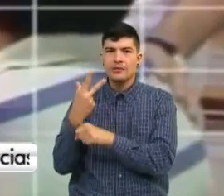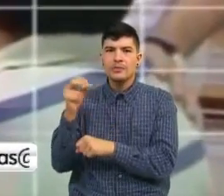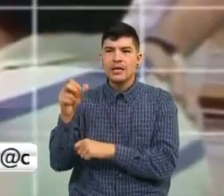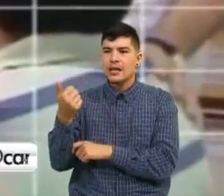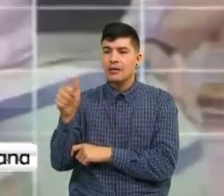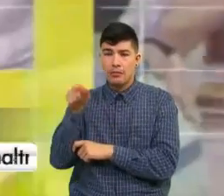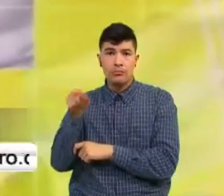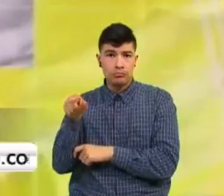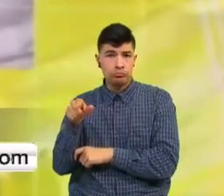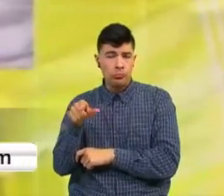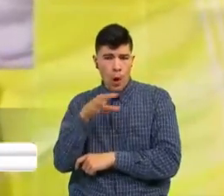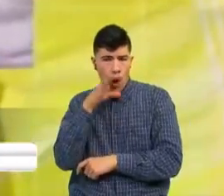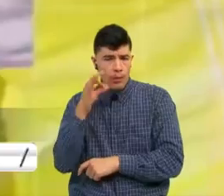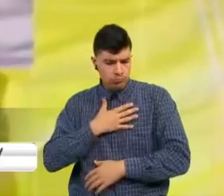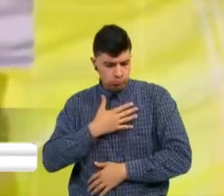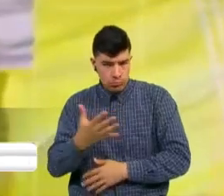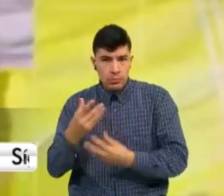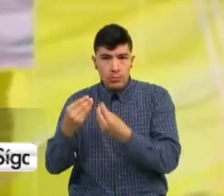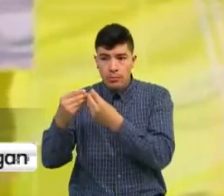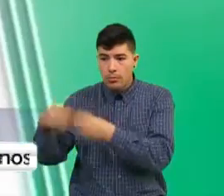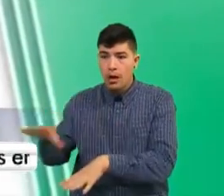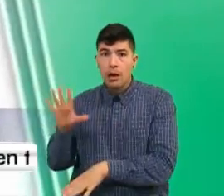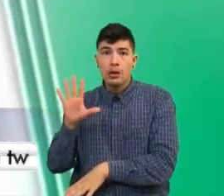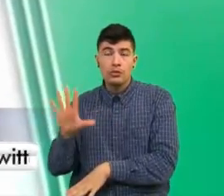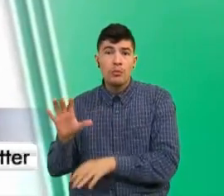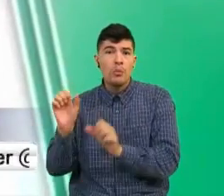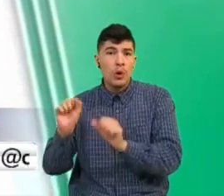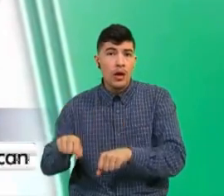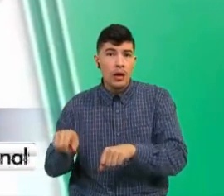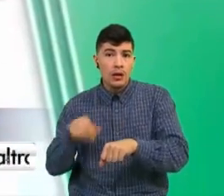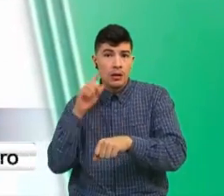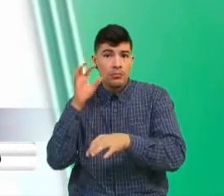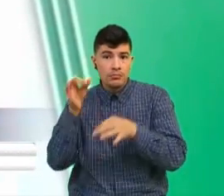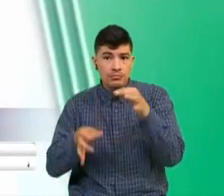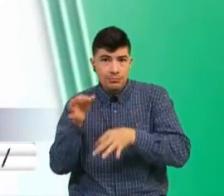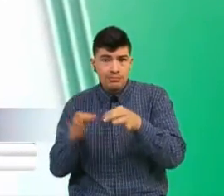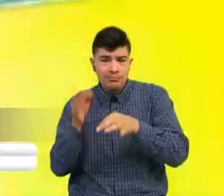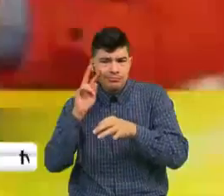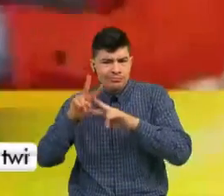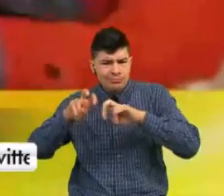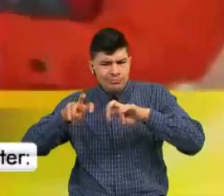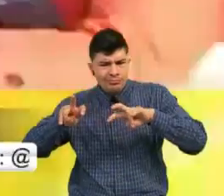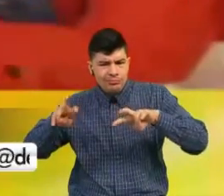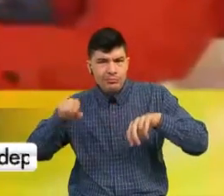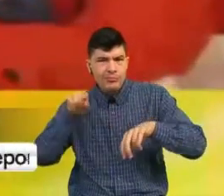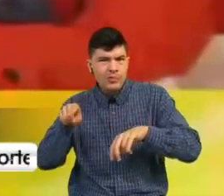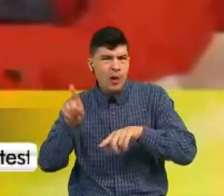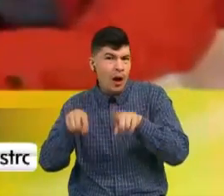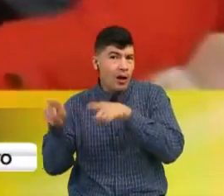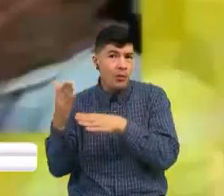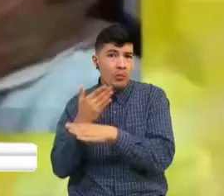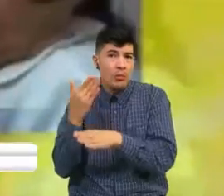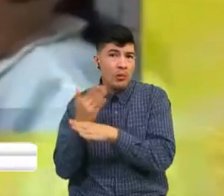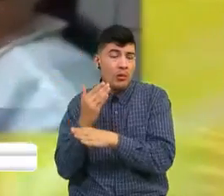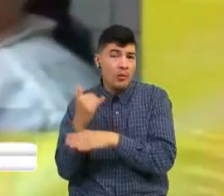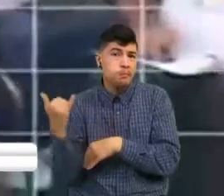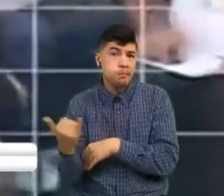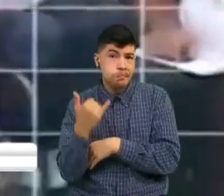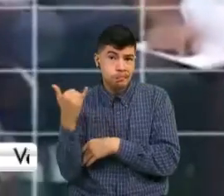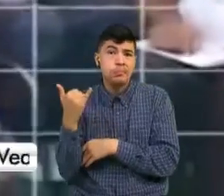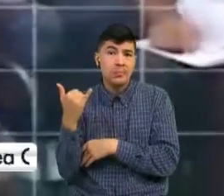estar dispuesto a renunciar a la caducidad para que el Tribunal Electoral indague las posibles irregularidades que pudieron